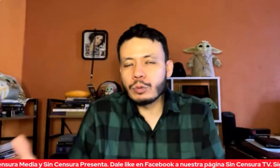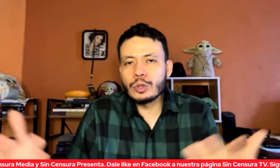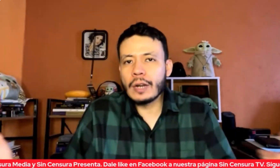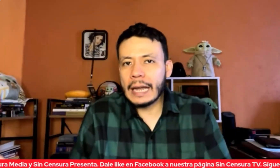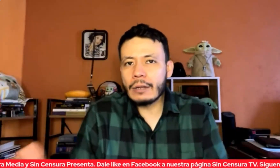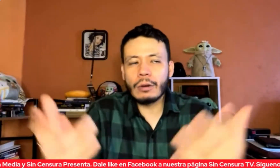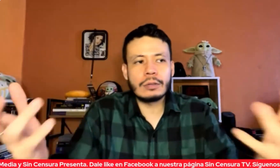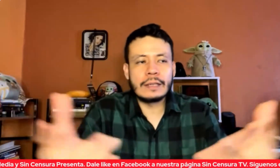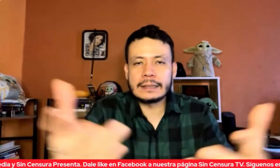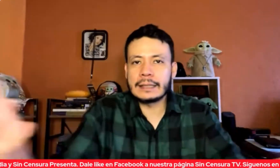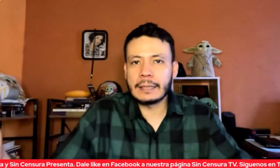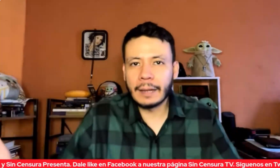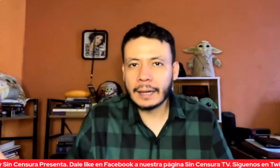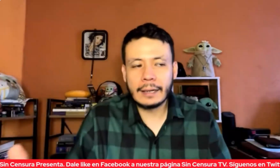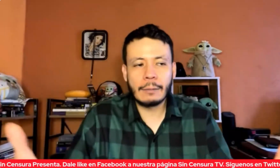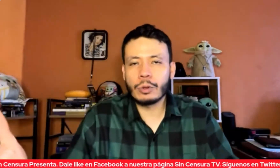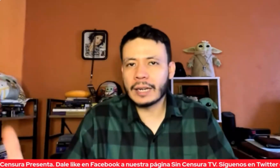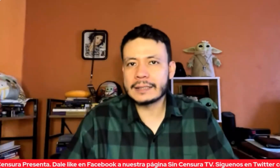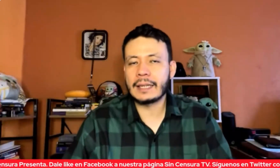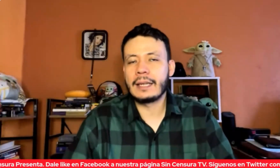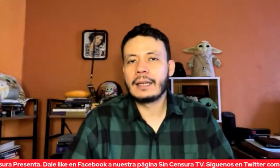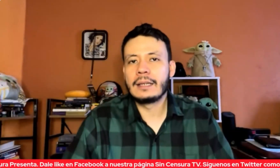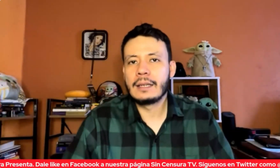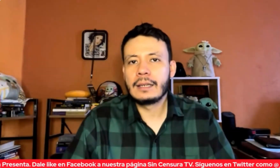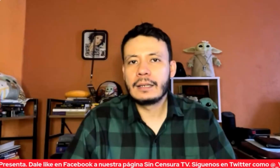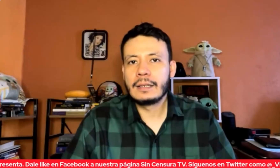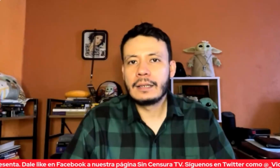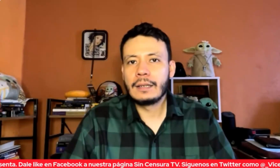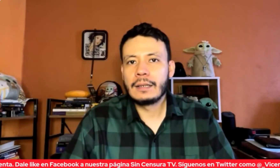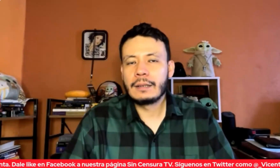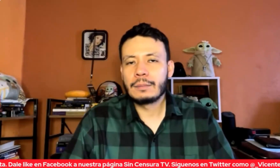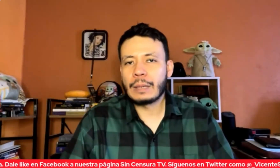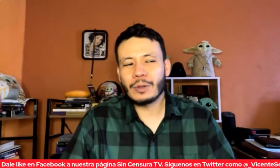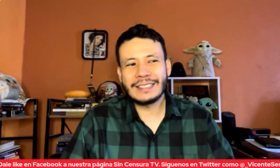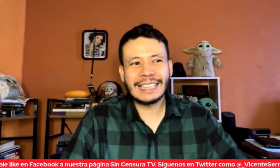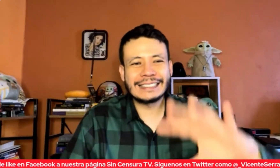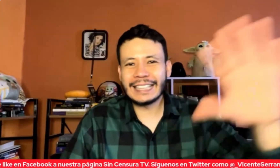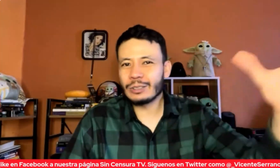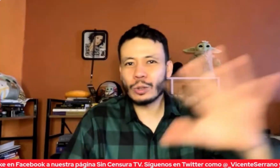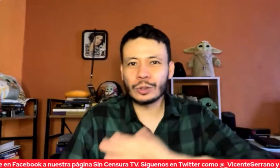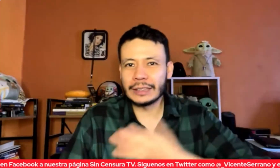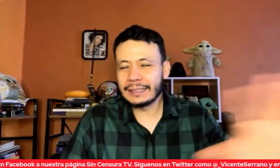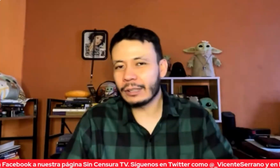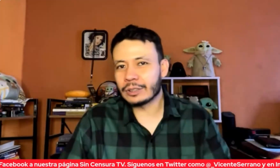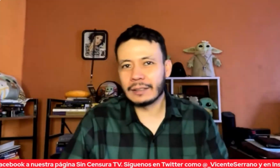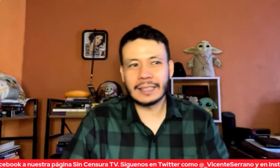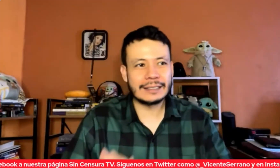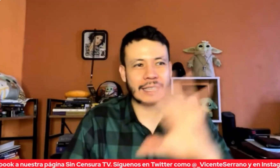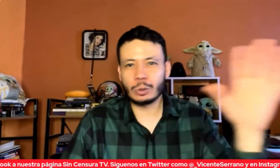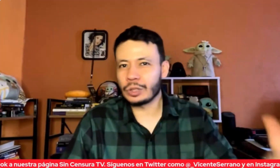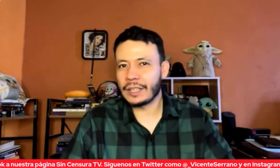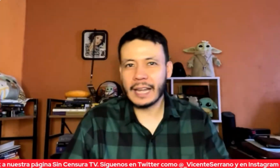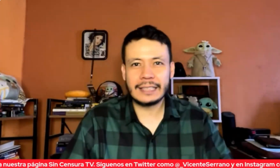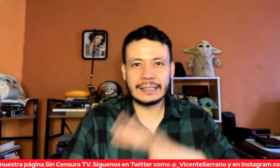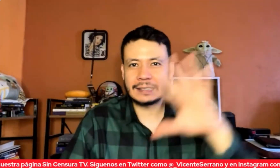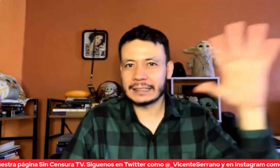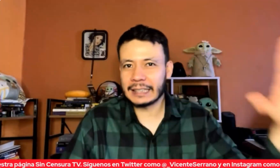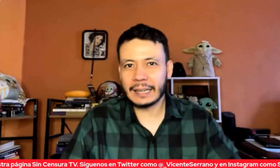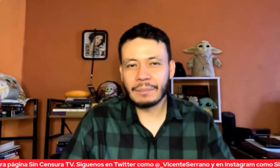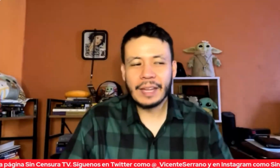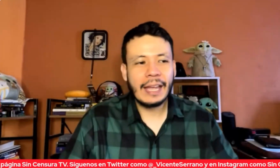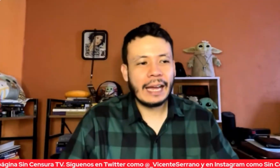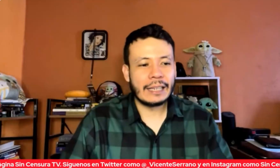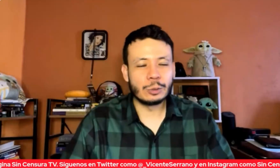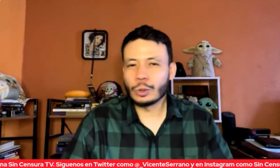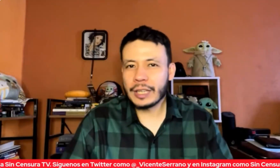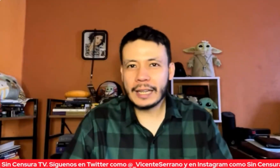tendrás que ser un funcionario, tendrás que trabajar en la burocracia. Hablo de transar en todos los sentidos, en transar a tus ideales, en